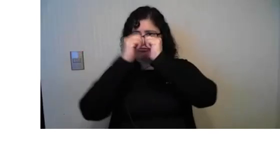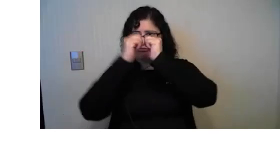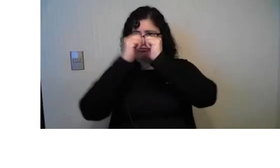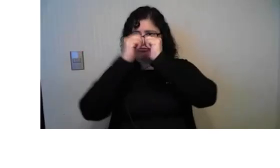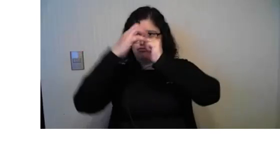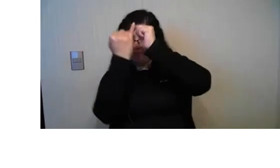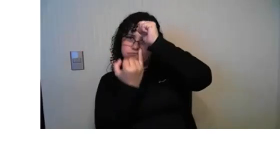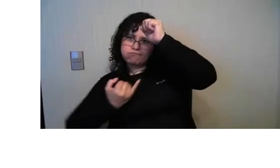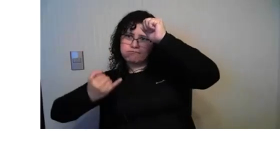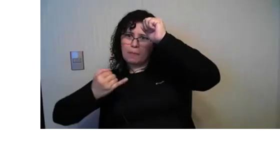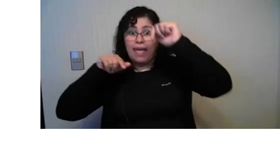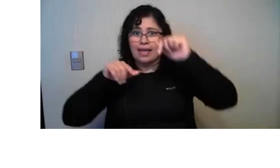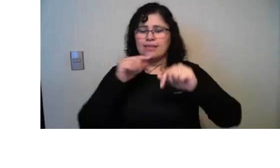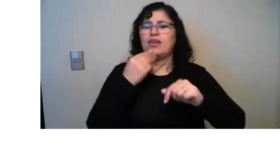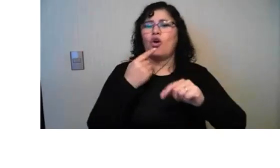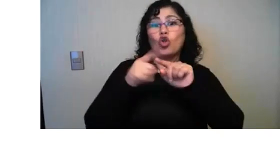y aquí tenemos un tracto,